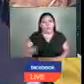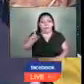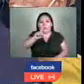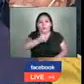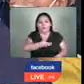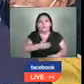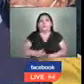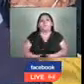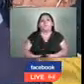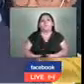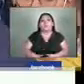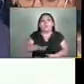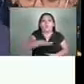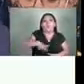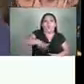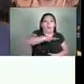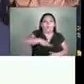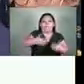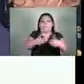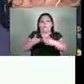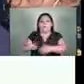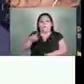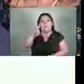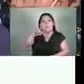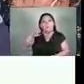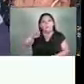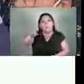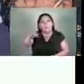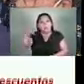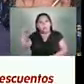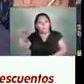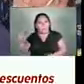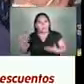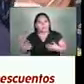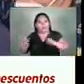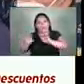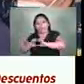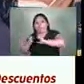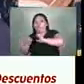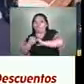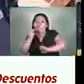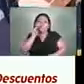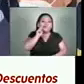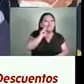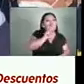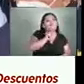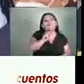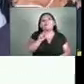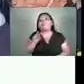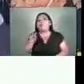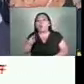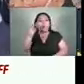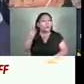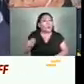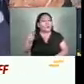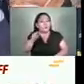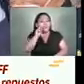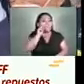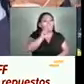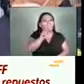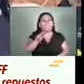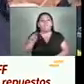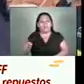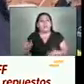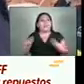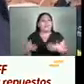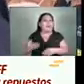más de 10.000 puntos que a nivel nacional los equipos de verificación de nuestras instituciones estarán trabajando día con día. Y como bien